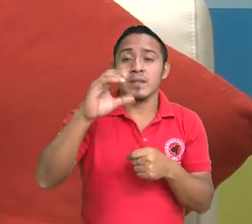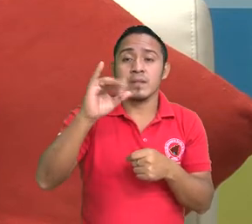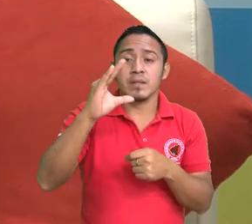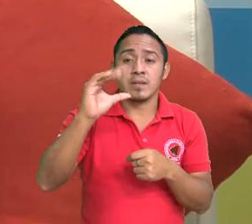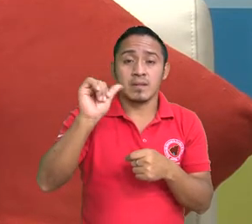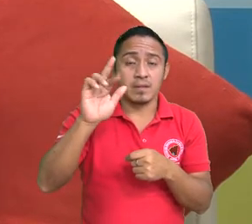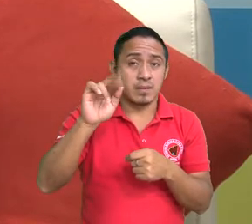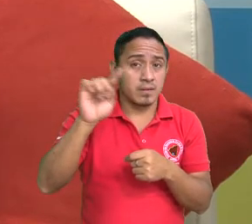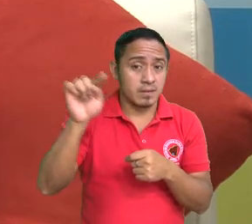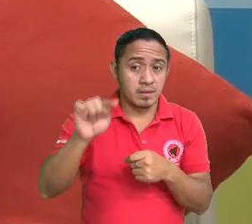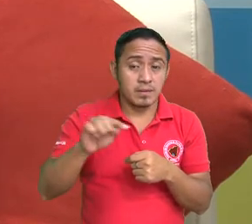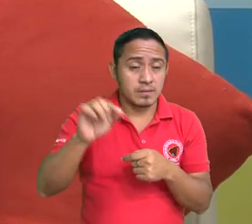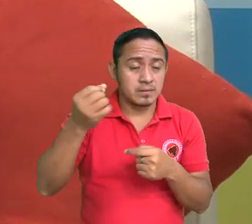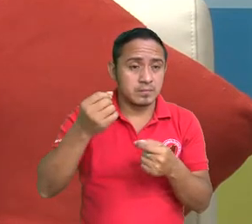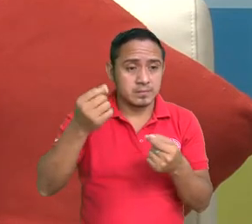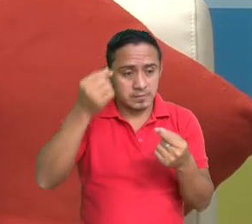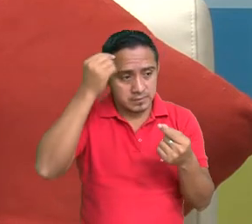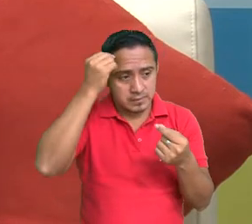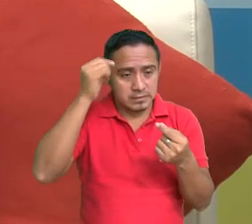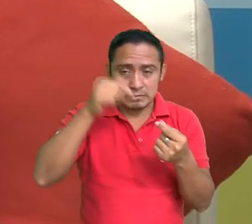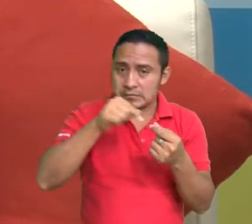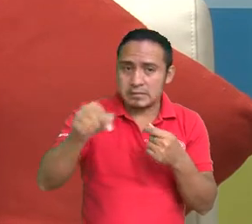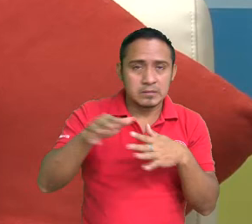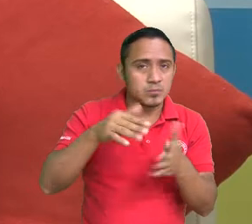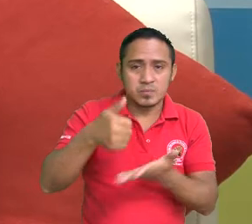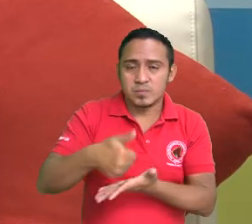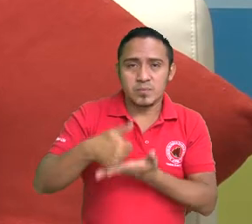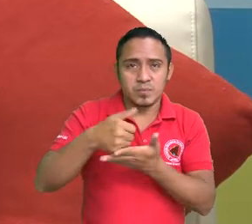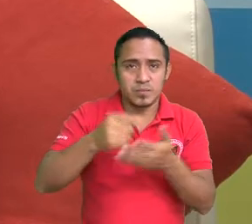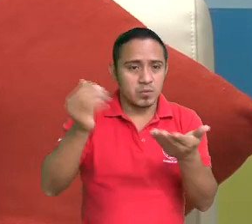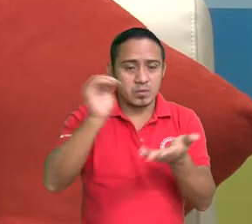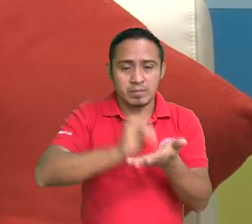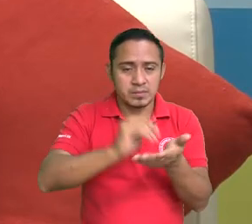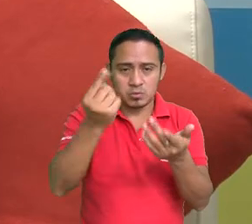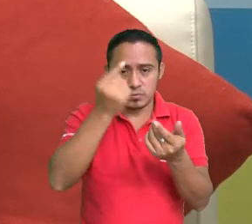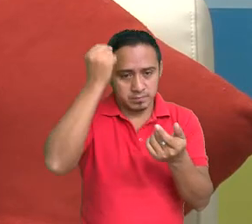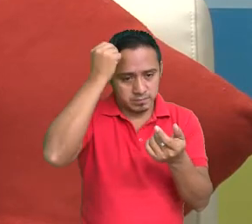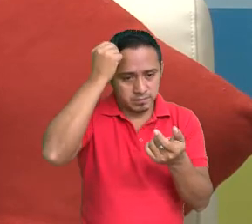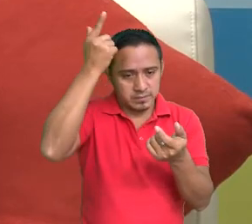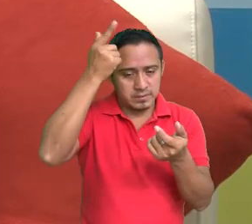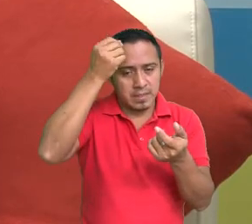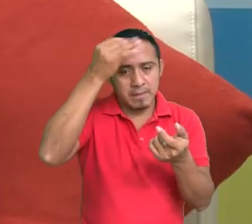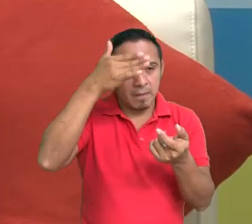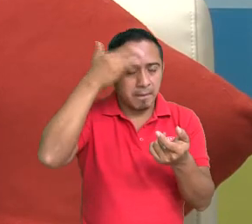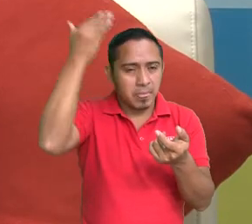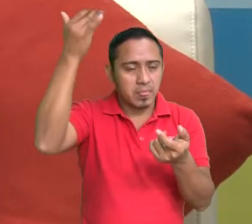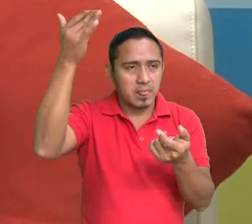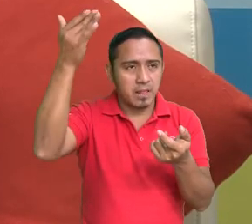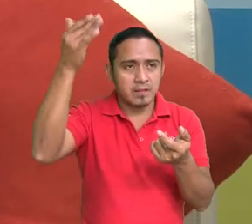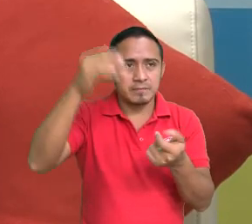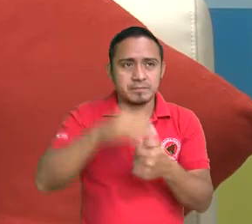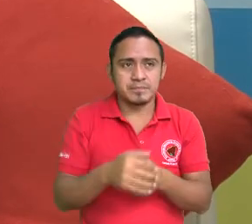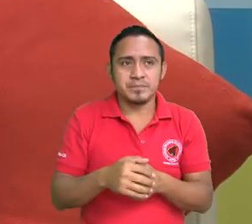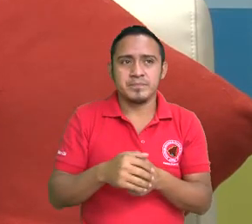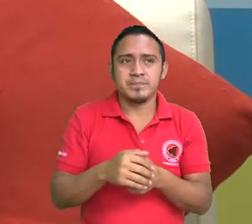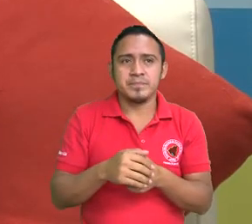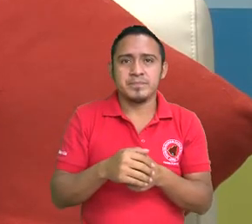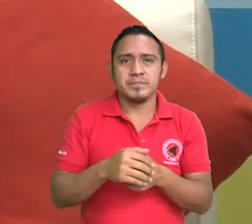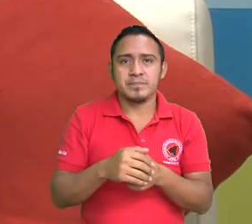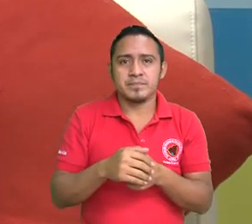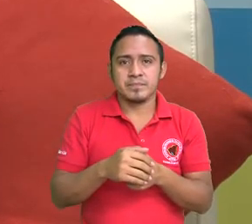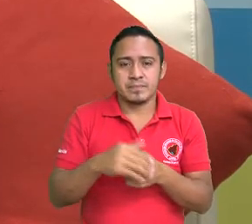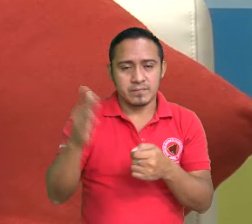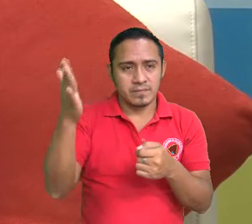es, o sea, que ya no se puede tratar, que ya no va a crecer pelo en el cuero cabelludo. ¿Qué queda la parte?